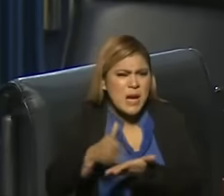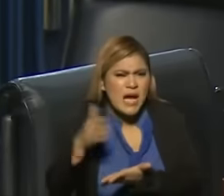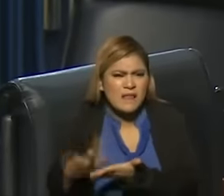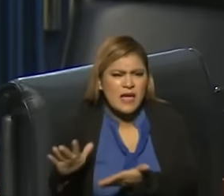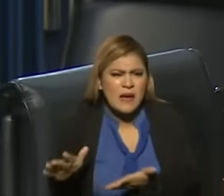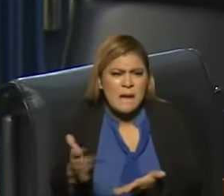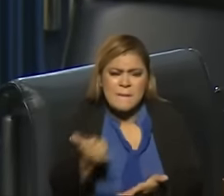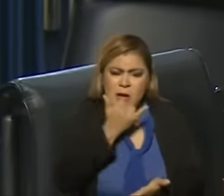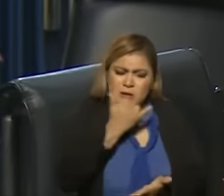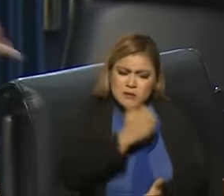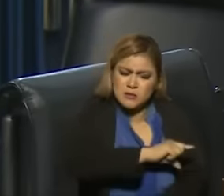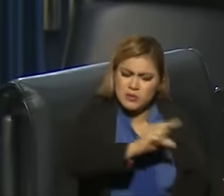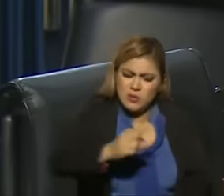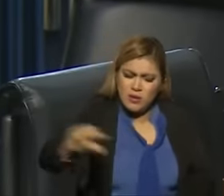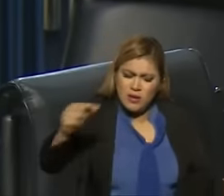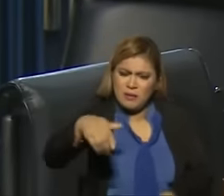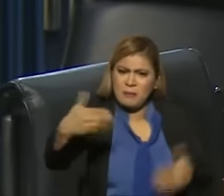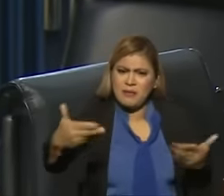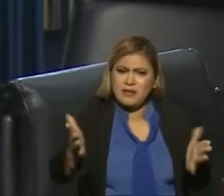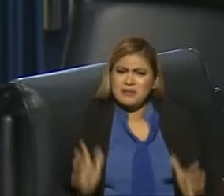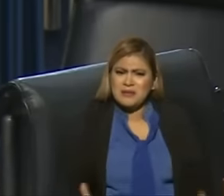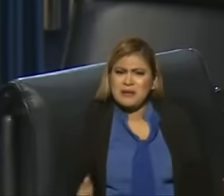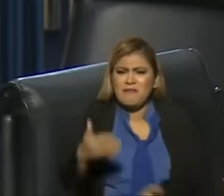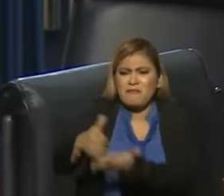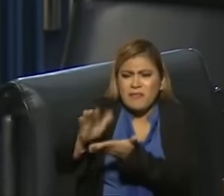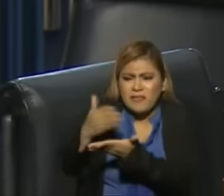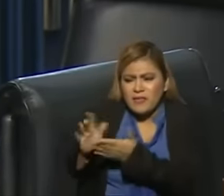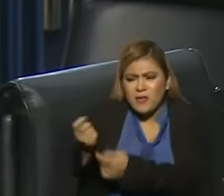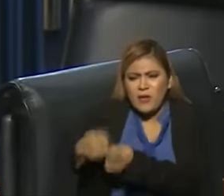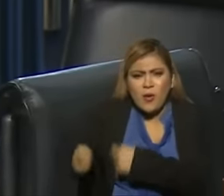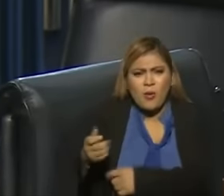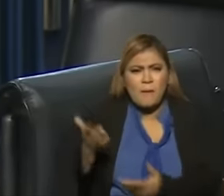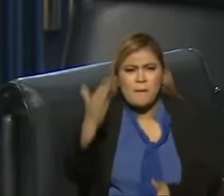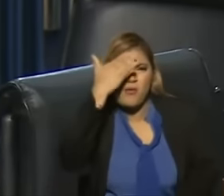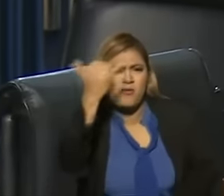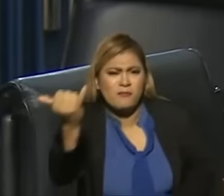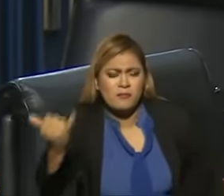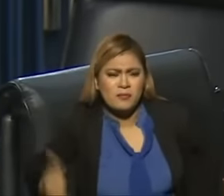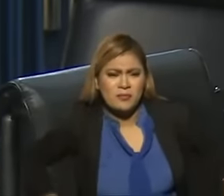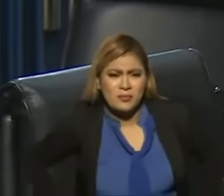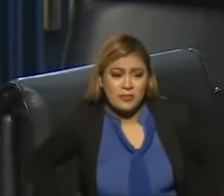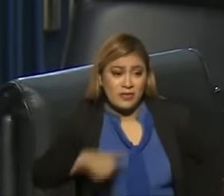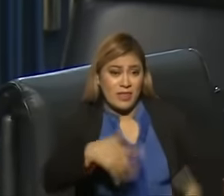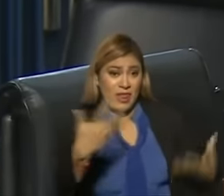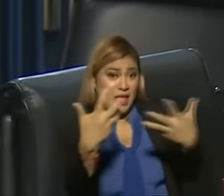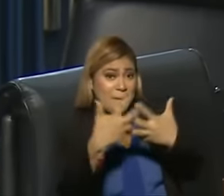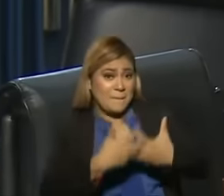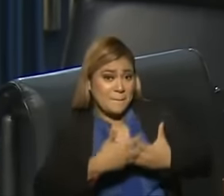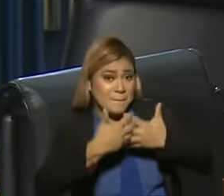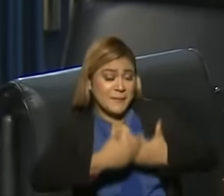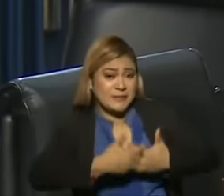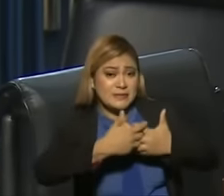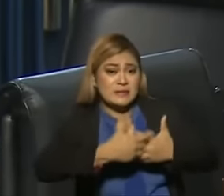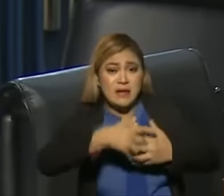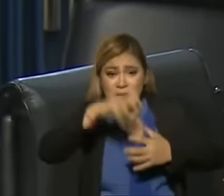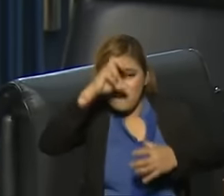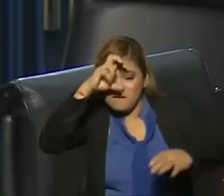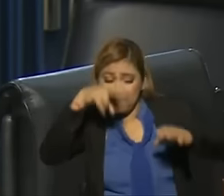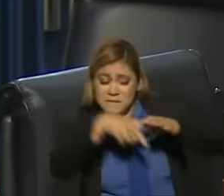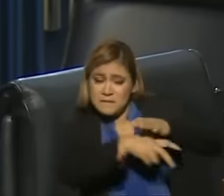panameña nuestros recursos minerales. Una minera que ustedes mismos